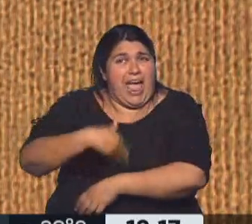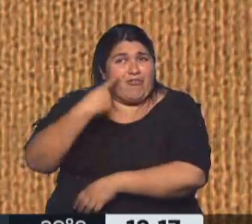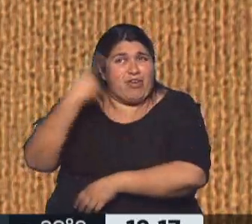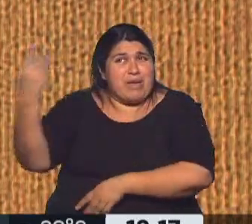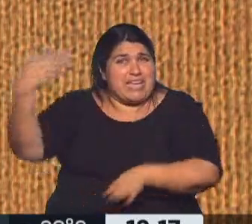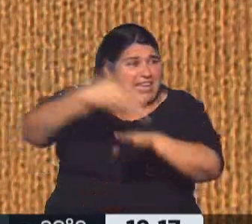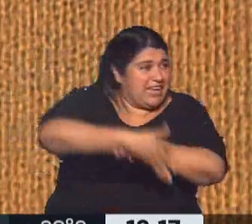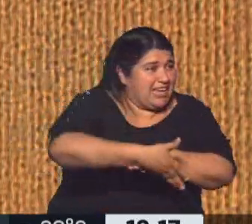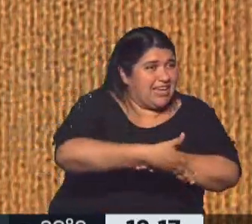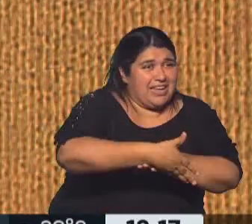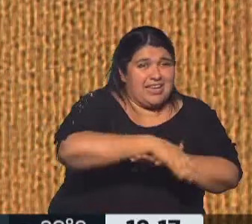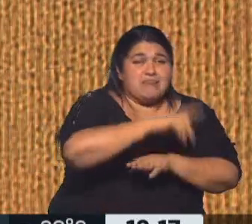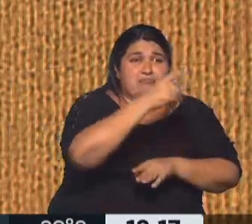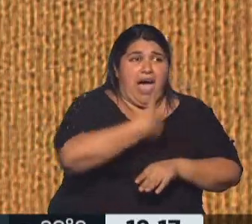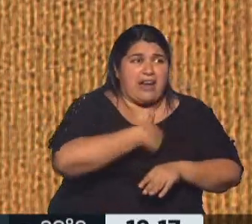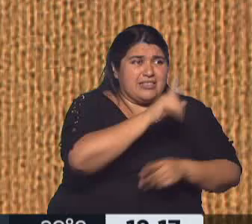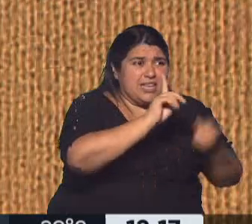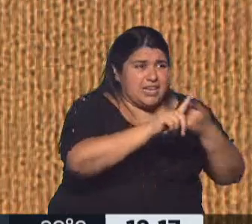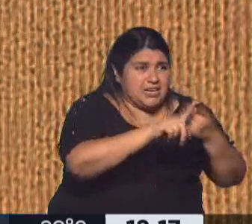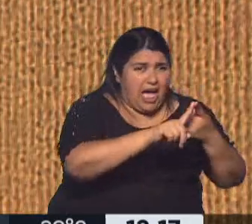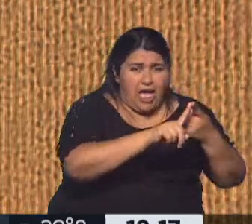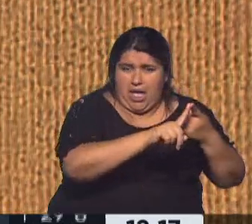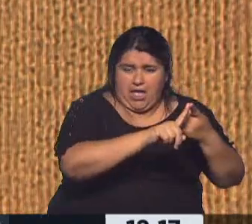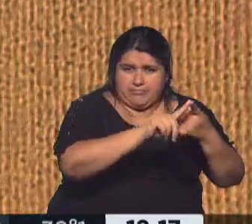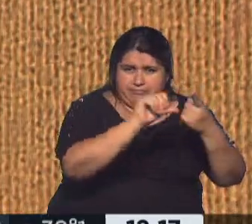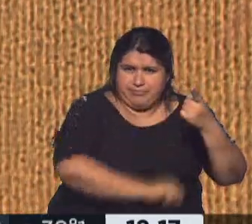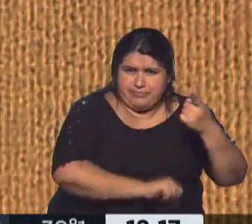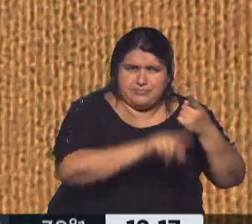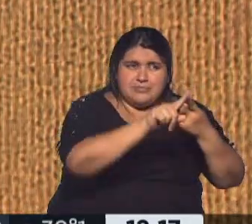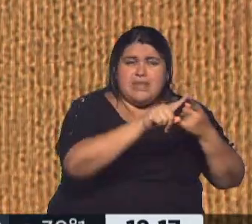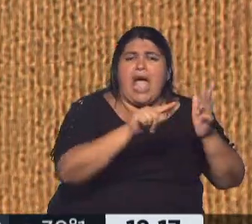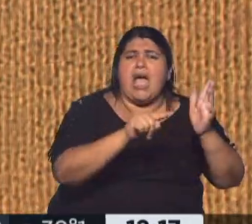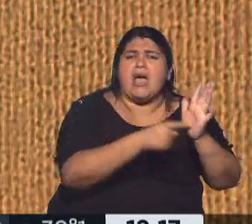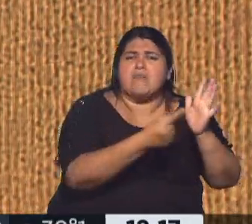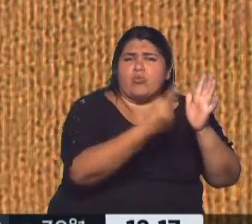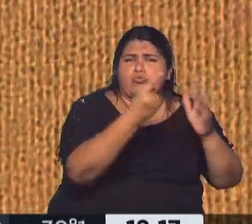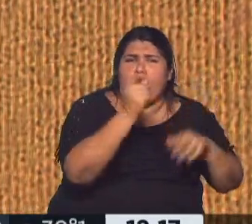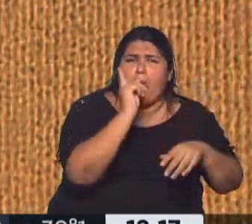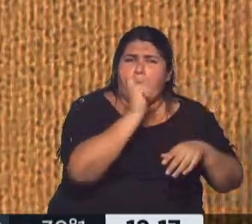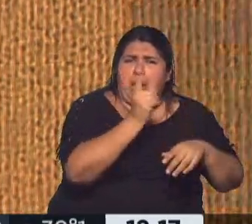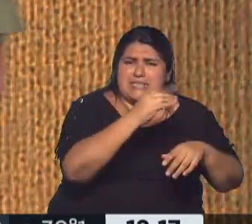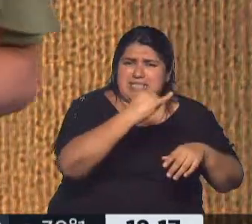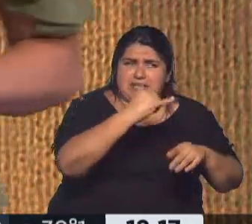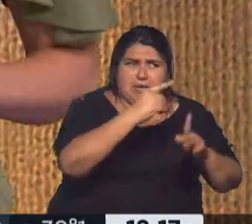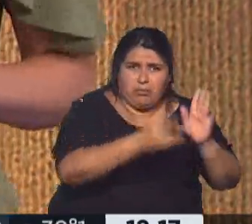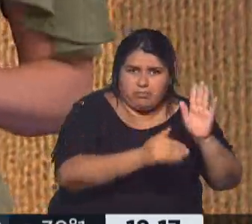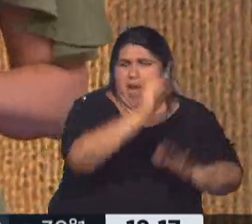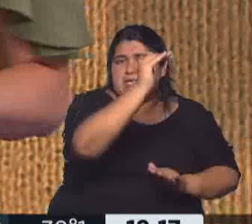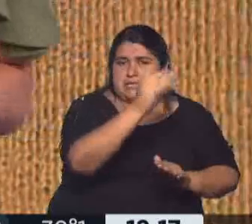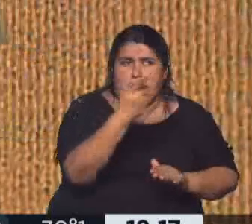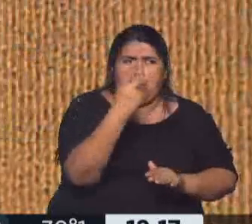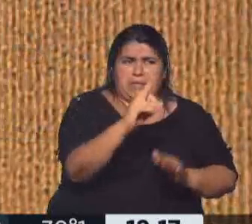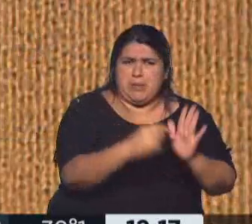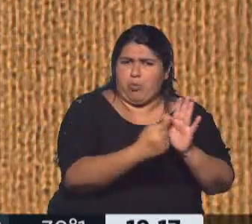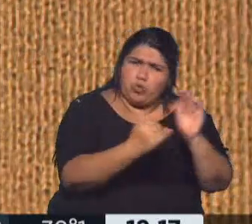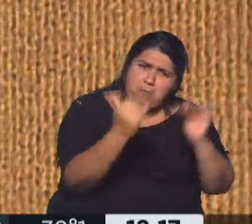en Argentina, subió el riesgo país y de ahí no salimos más. De hecho, estamos en promedio de 2.000 puntos. Riesgo país. Es decir, 20 puntos